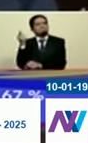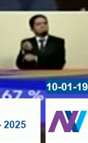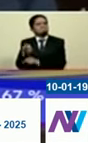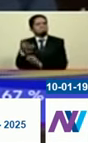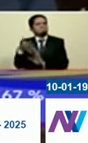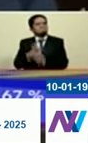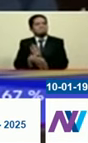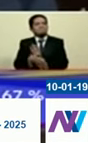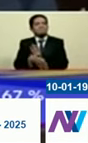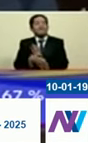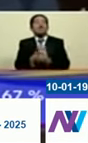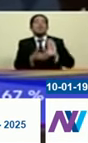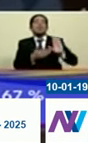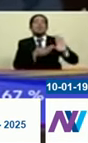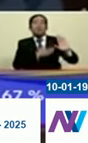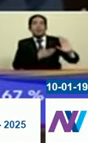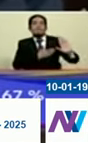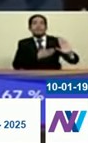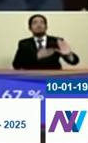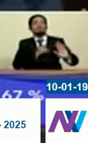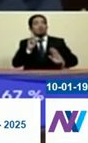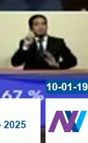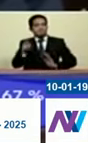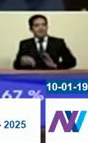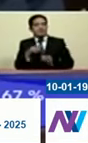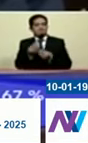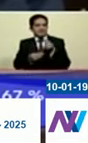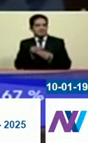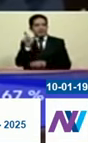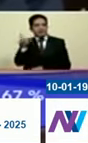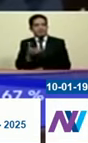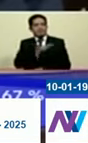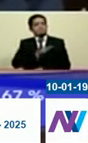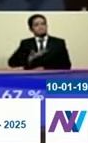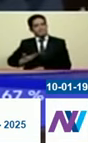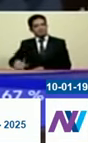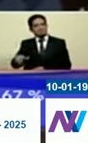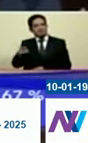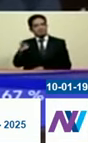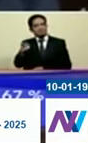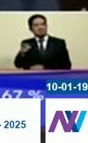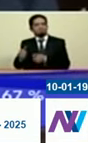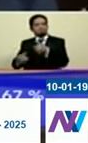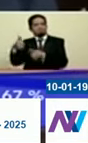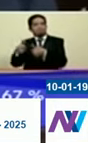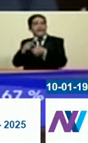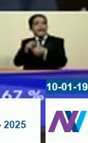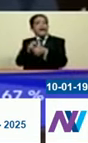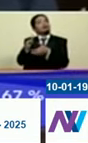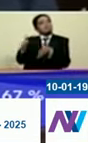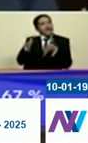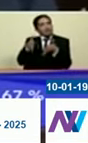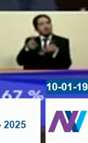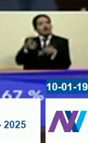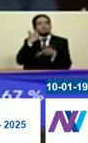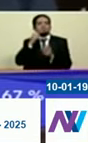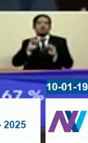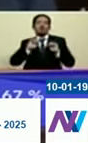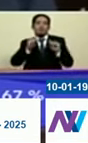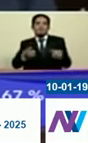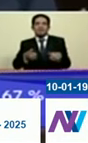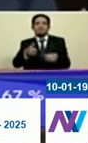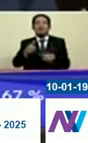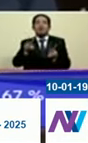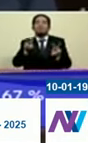consiste en el juramento que debe prestar el presidente electo o reelecto, dando inicio de esta manera a un nuevo